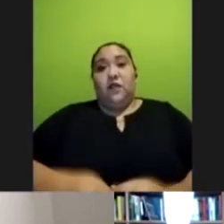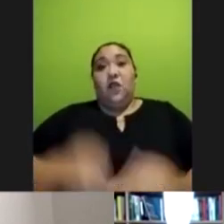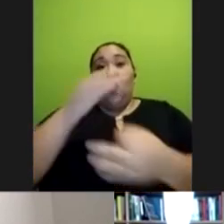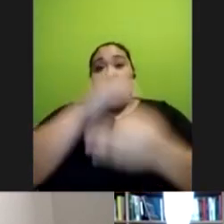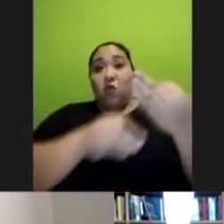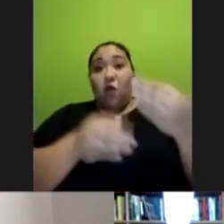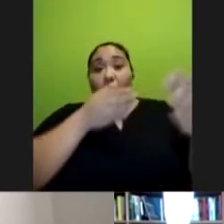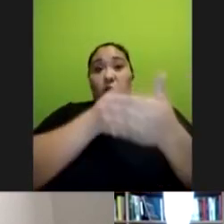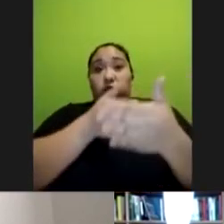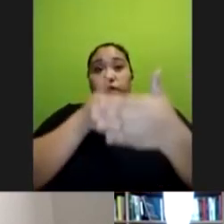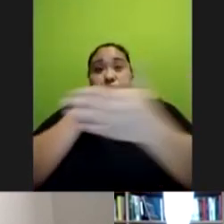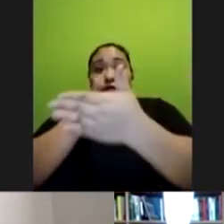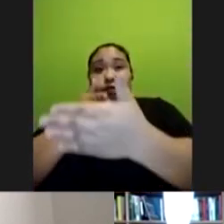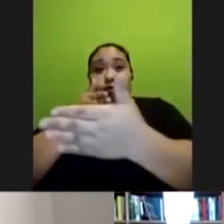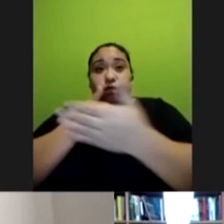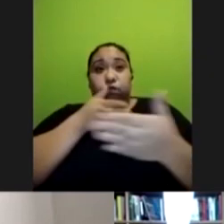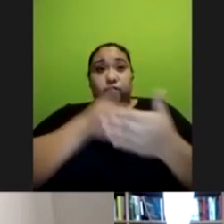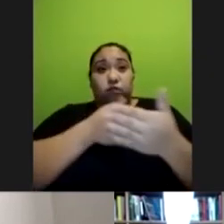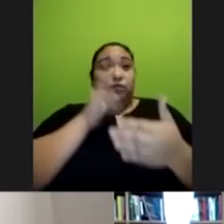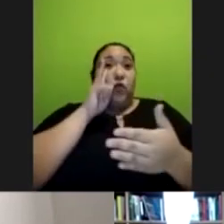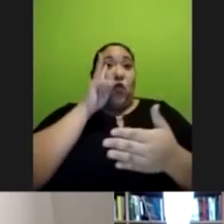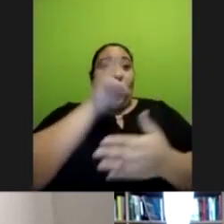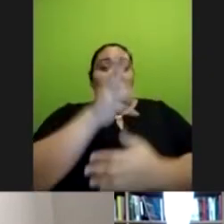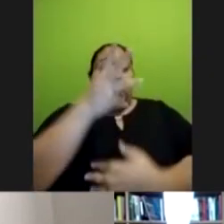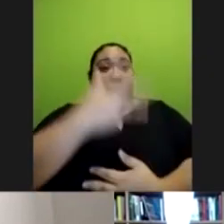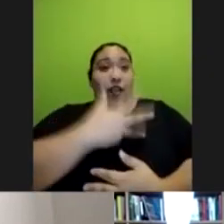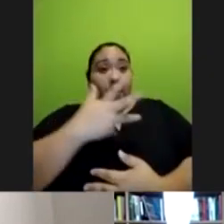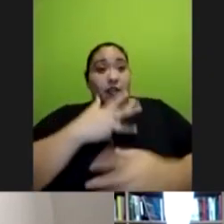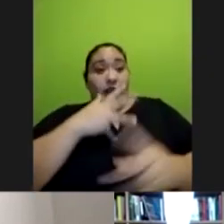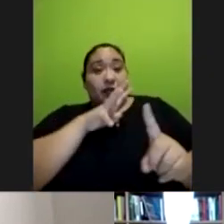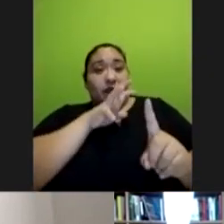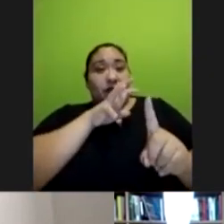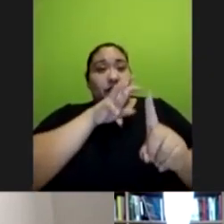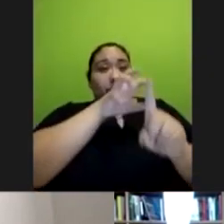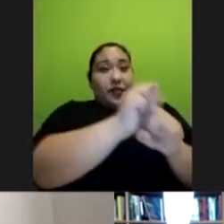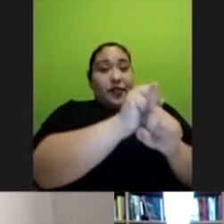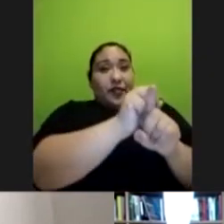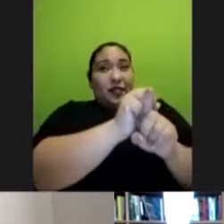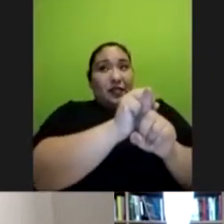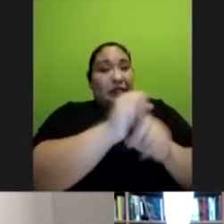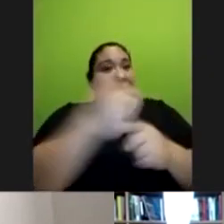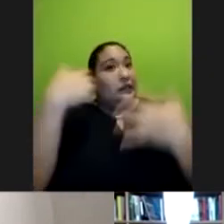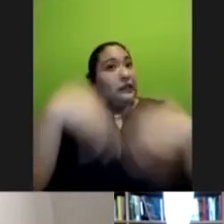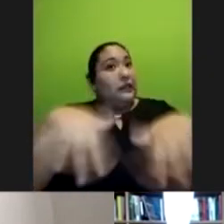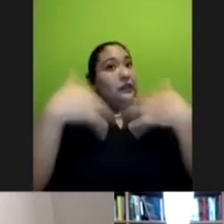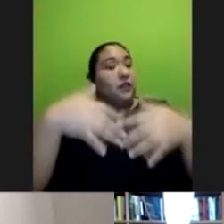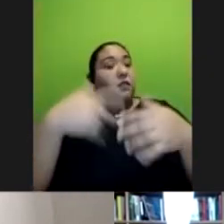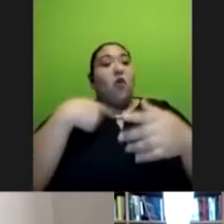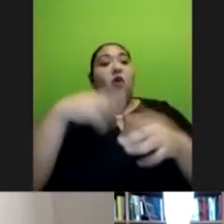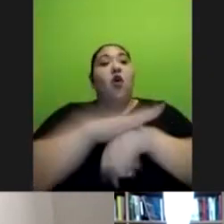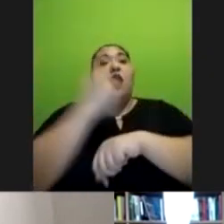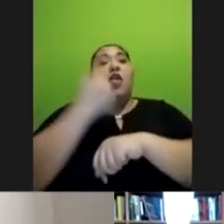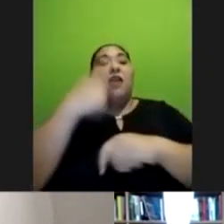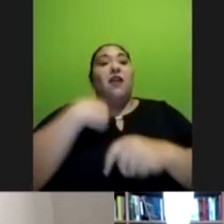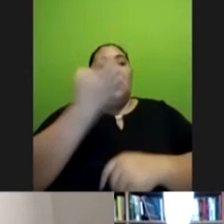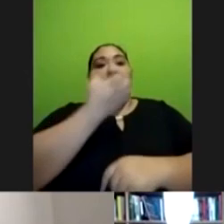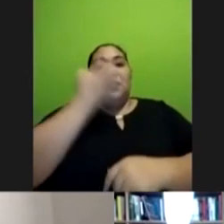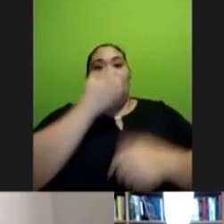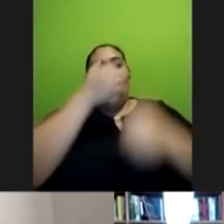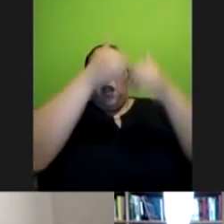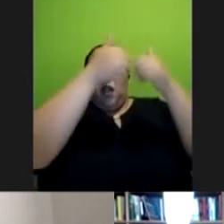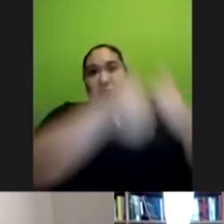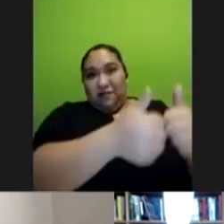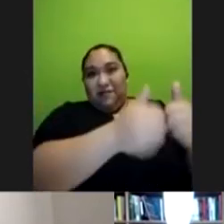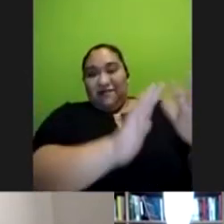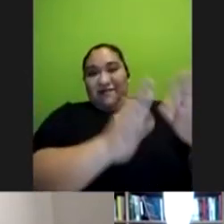que han tenido para poder acceder a la escuela, dado que se migró de un esquema presencial a un esquema virtual,